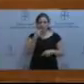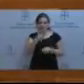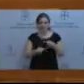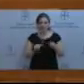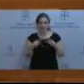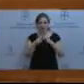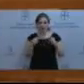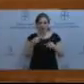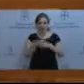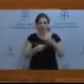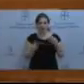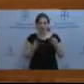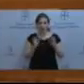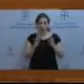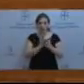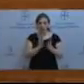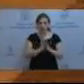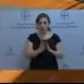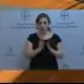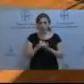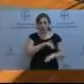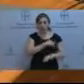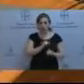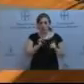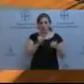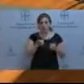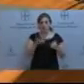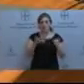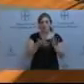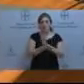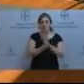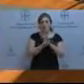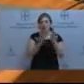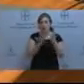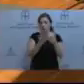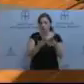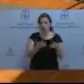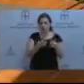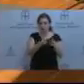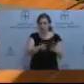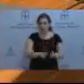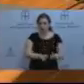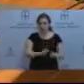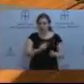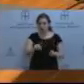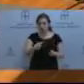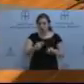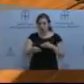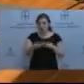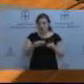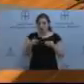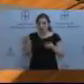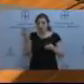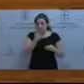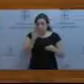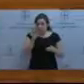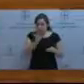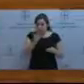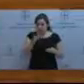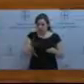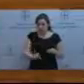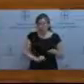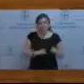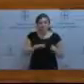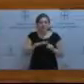asturiana cuando va a comenzar el curso académico es comprar los libros de texto y adquirir el material escolar. ¿Cuál es la